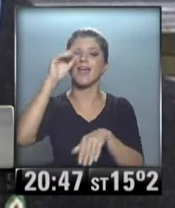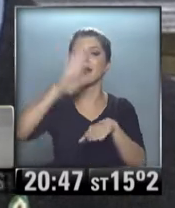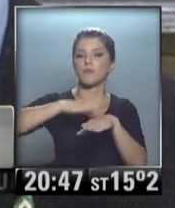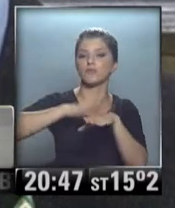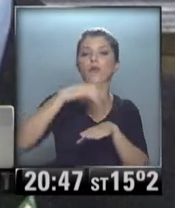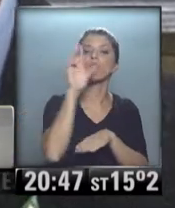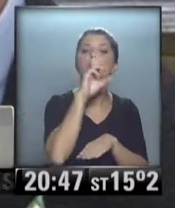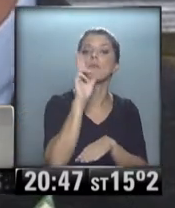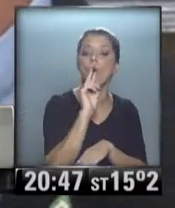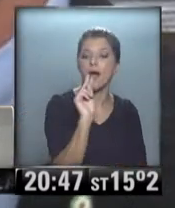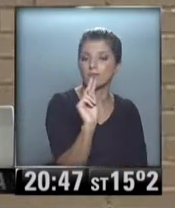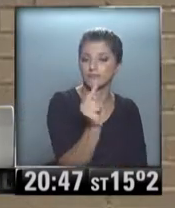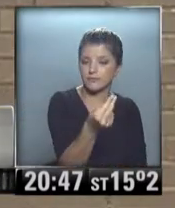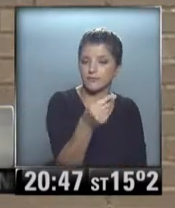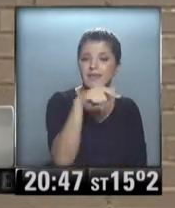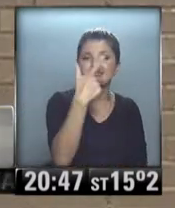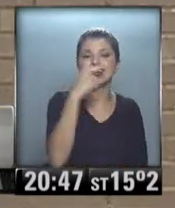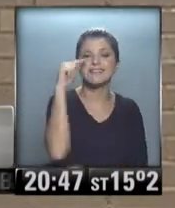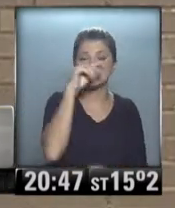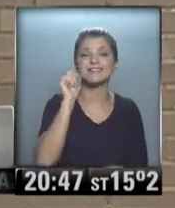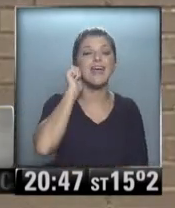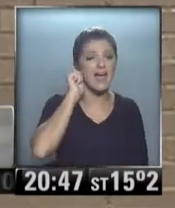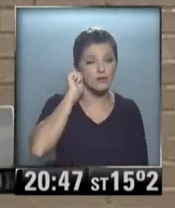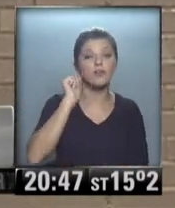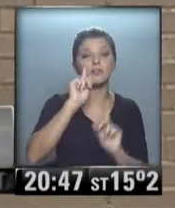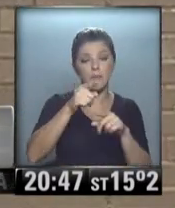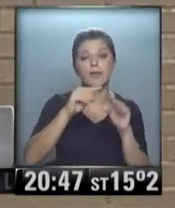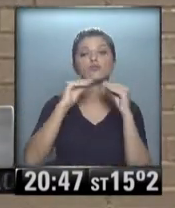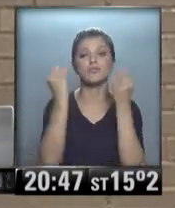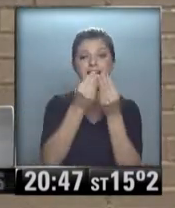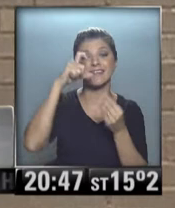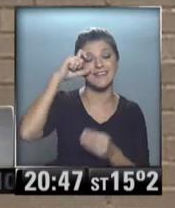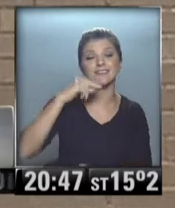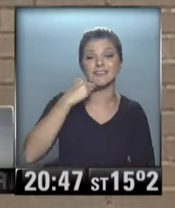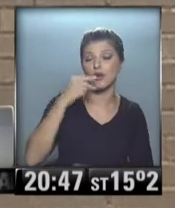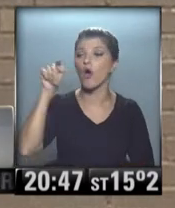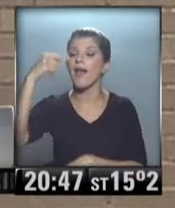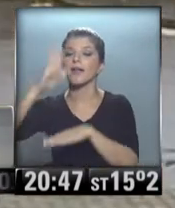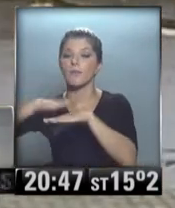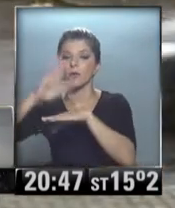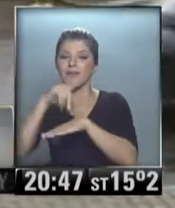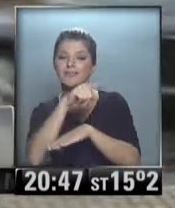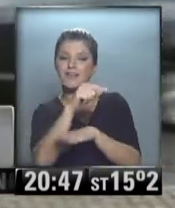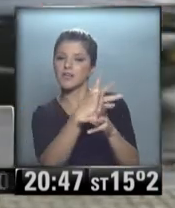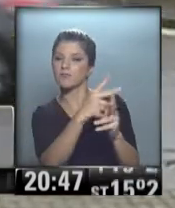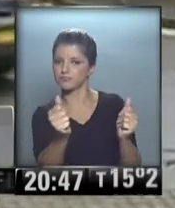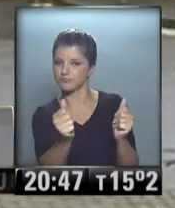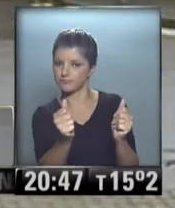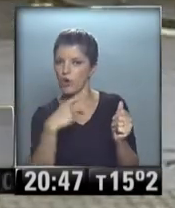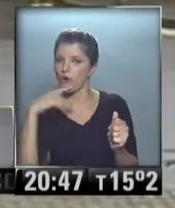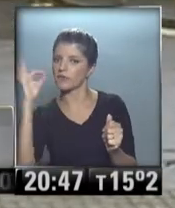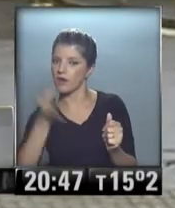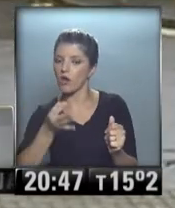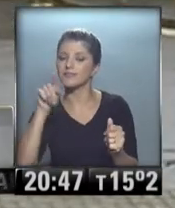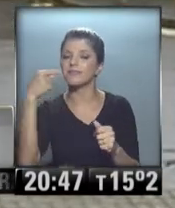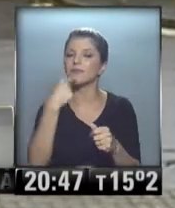una viuda norirlandesa de 37 años y madre de 10 hijos. Lo acusan de haber ordenado su desaparición bajo el pretexto